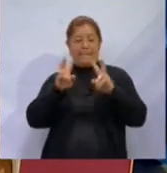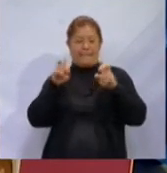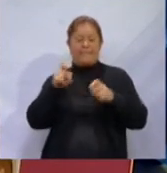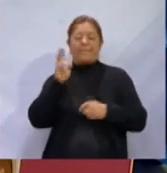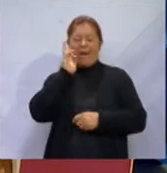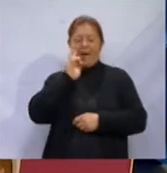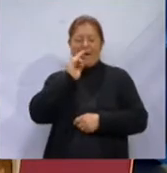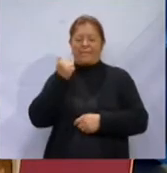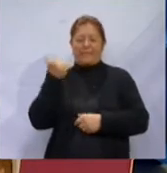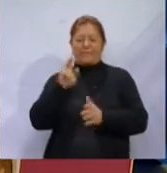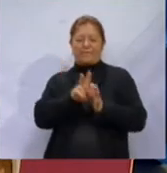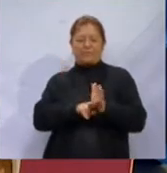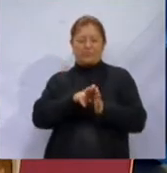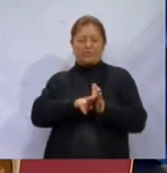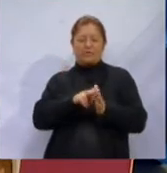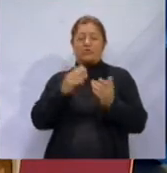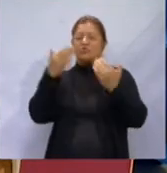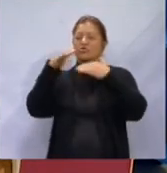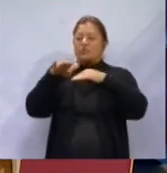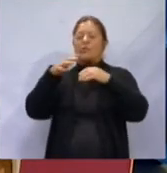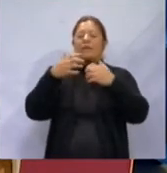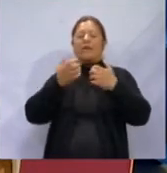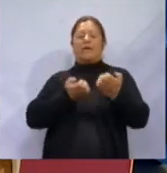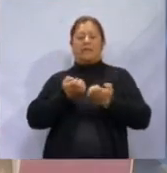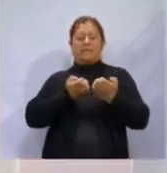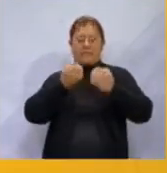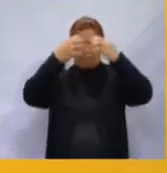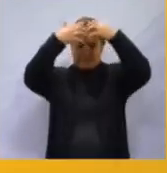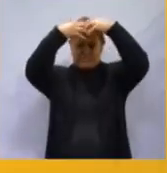a ver la siguiente cápsula sobre gimnasia cerebral.